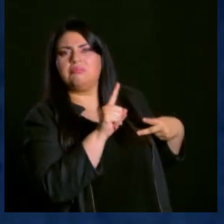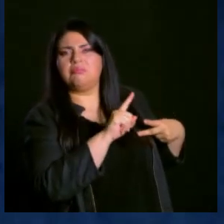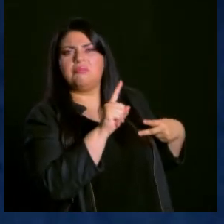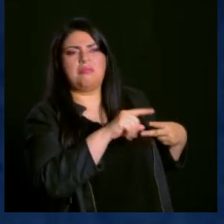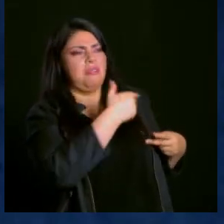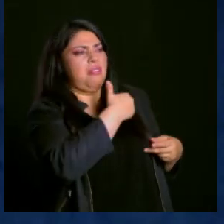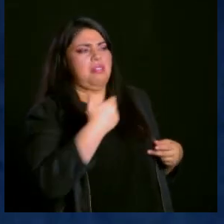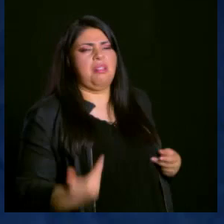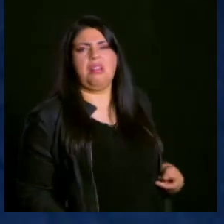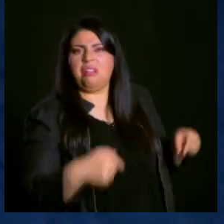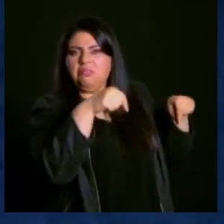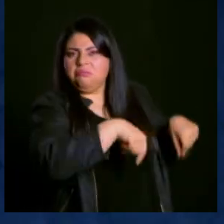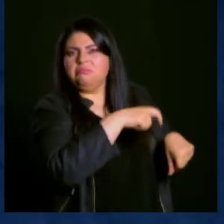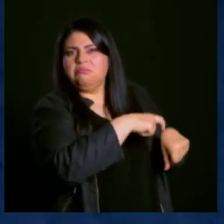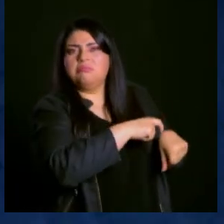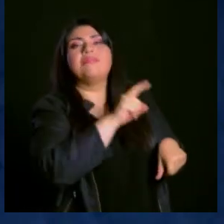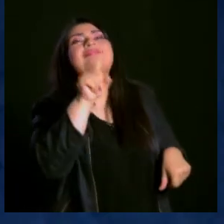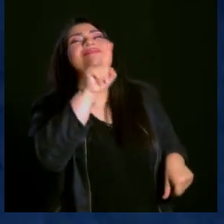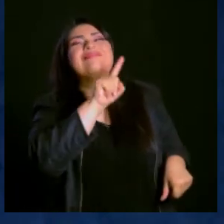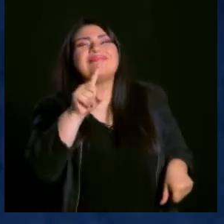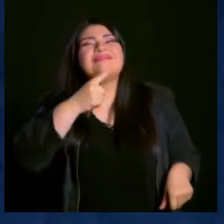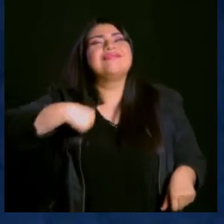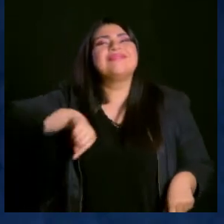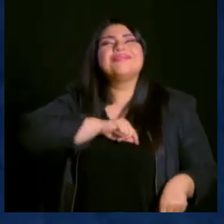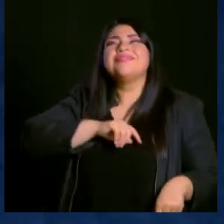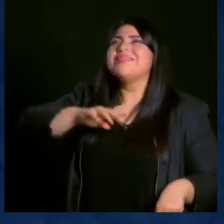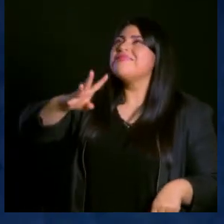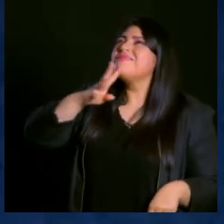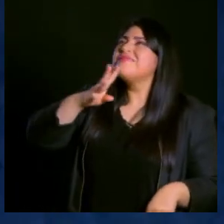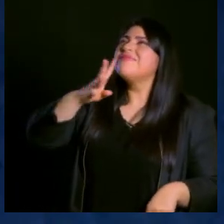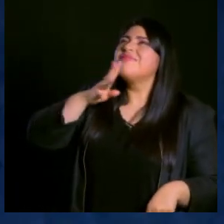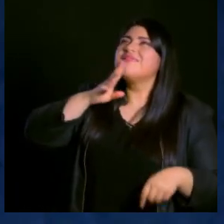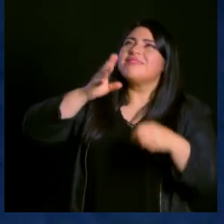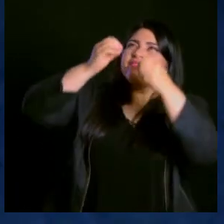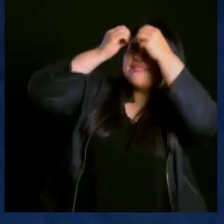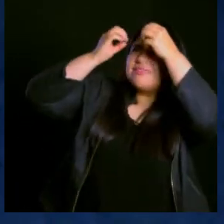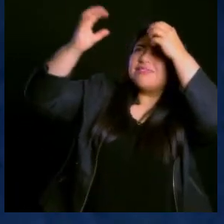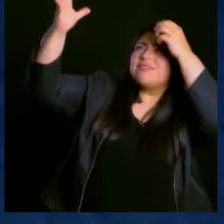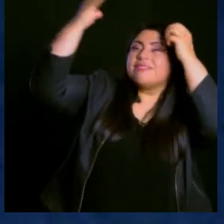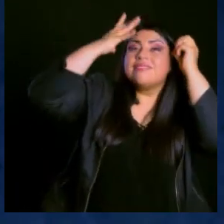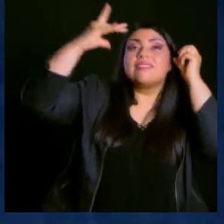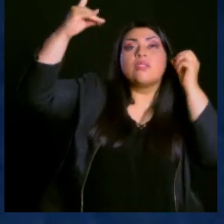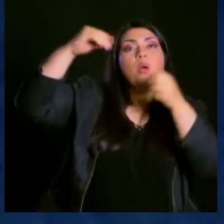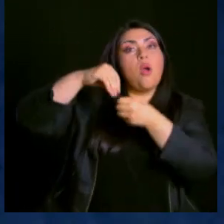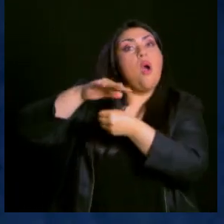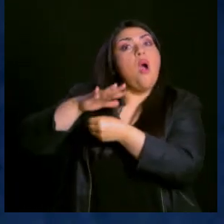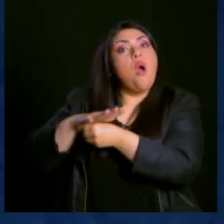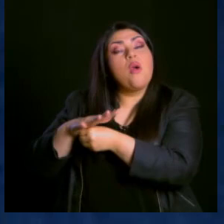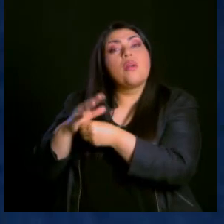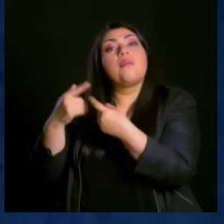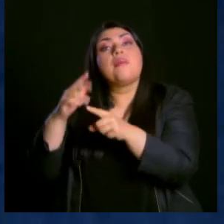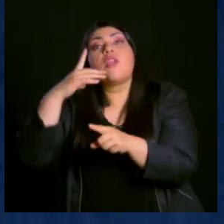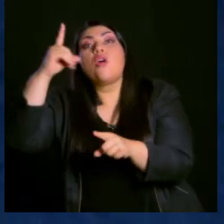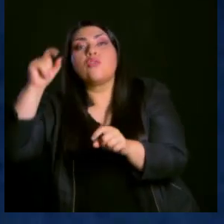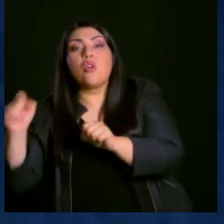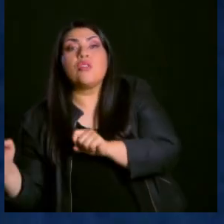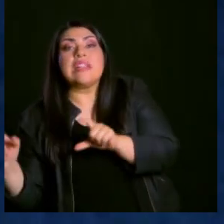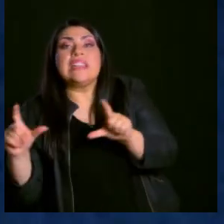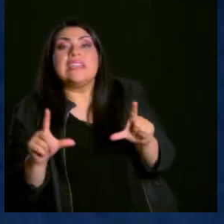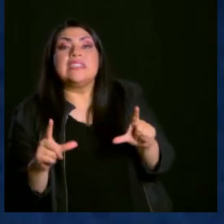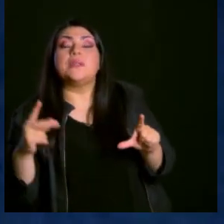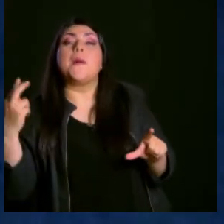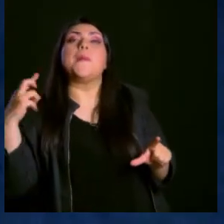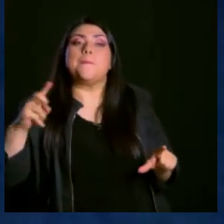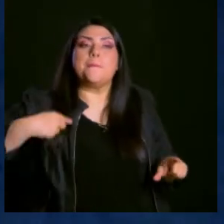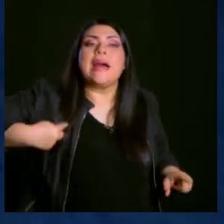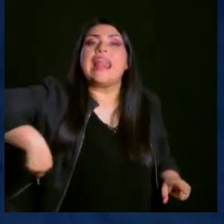perecen más hablamos sabiduría de Dios en misterio la sabiduría oculta la cual Dios predestinó antes de los siglos